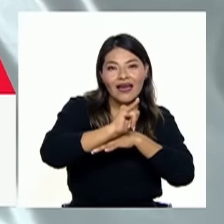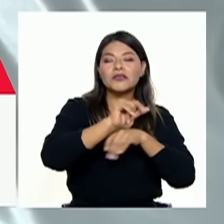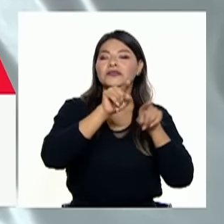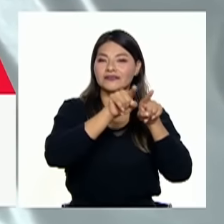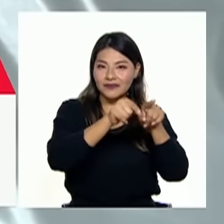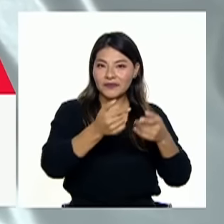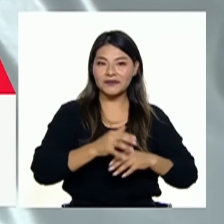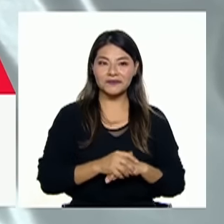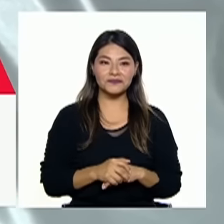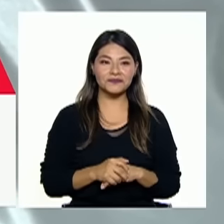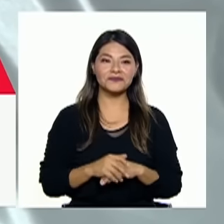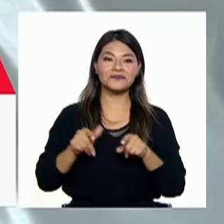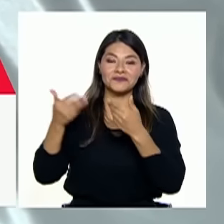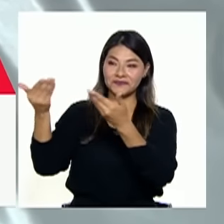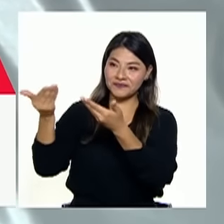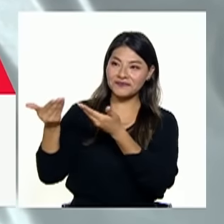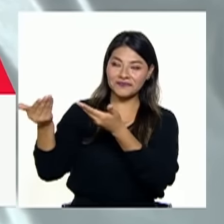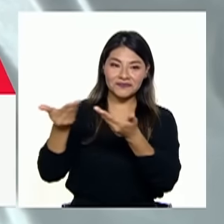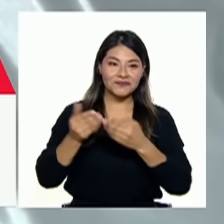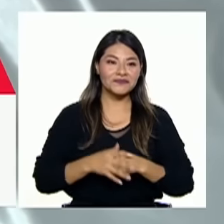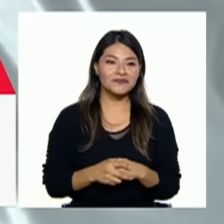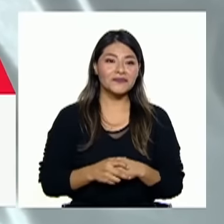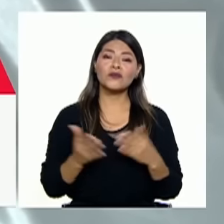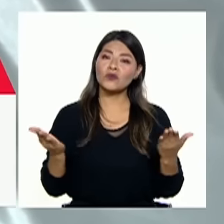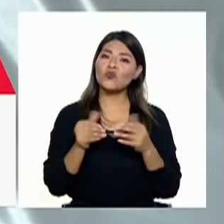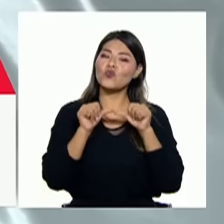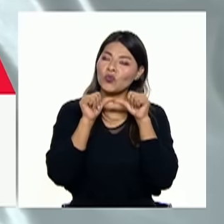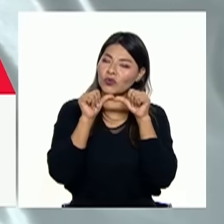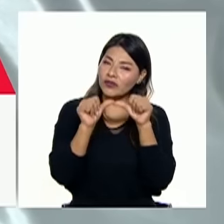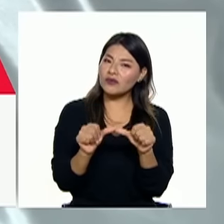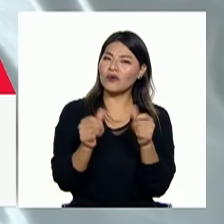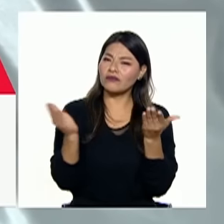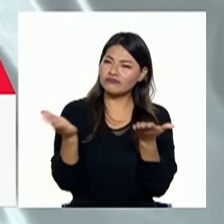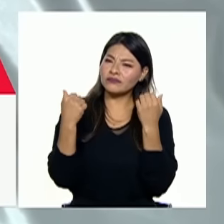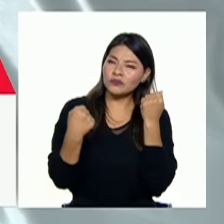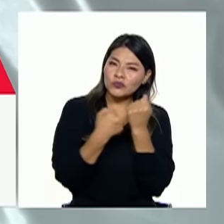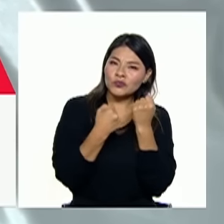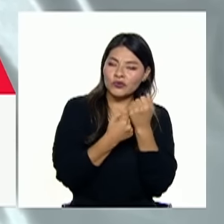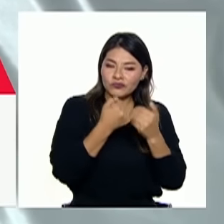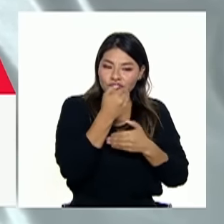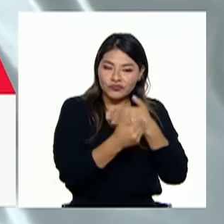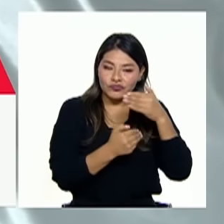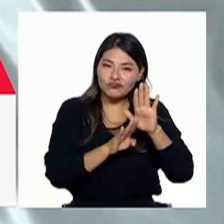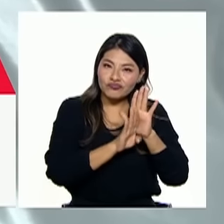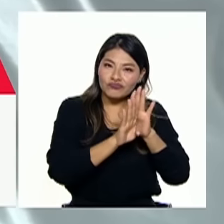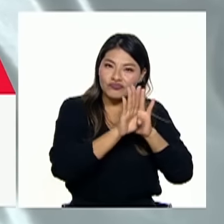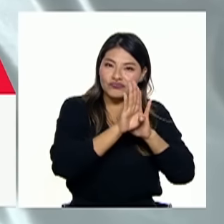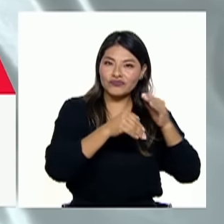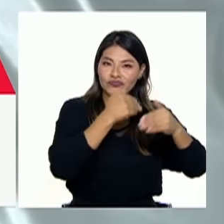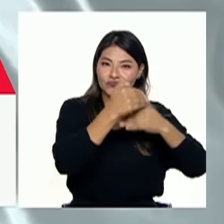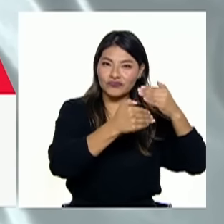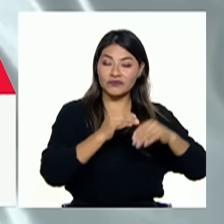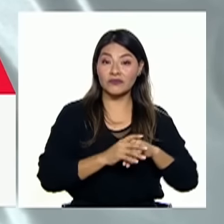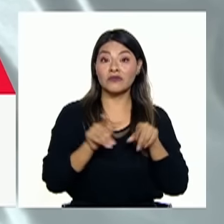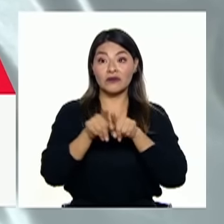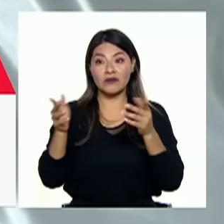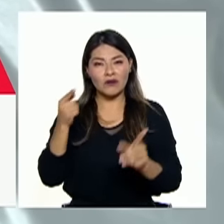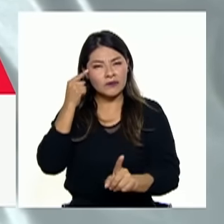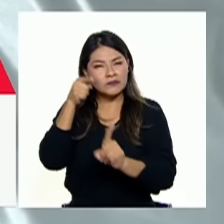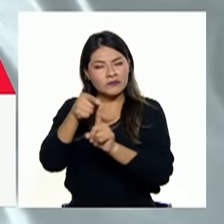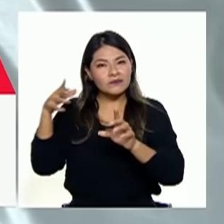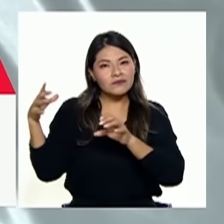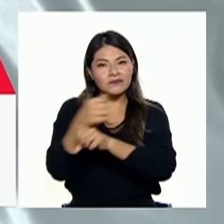nueva junta directiva a continuar en este proceso de descentralización y